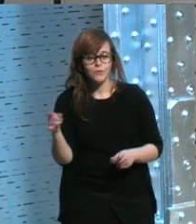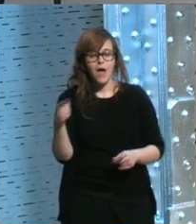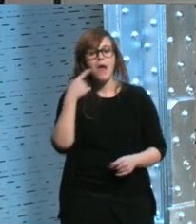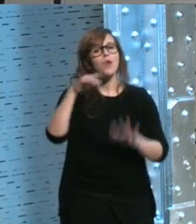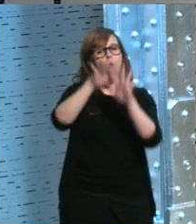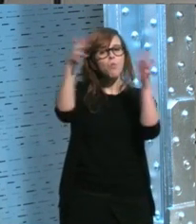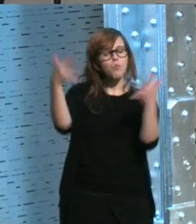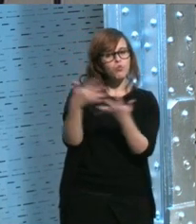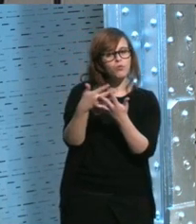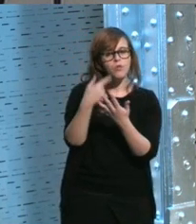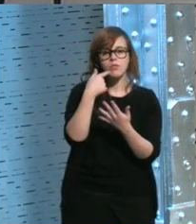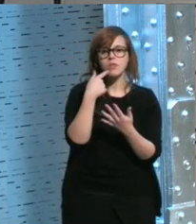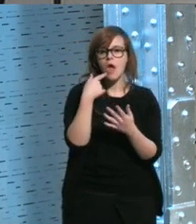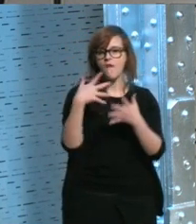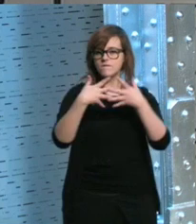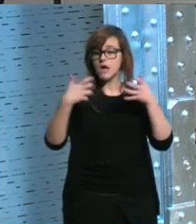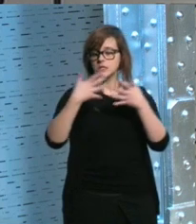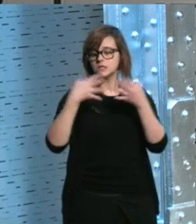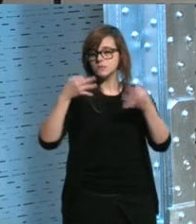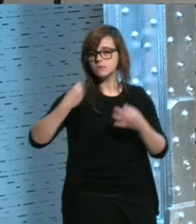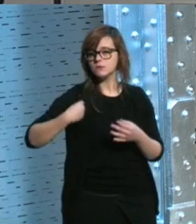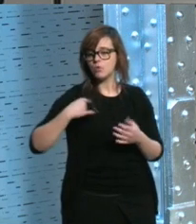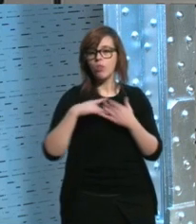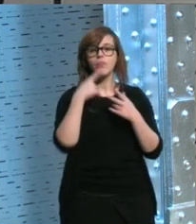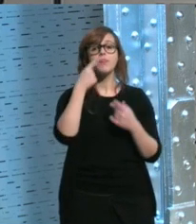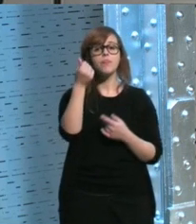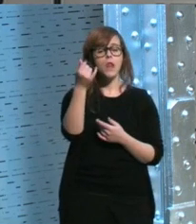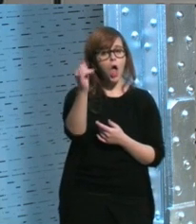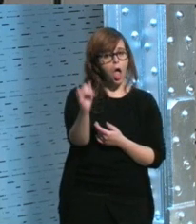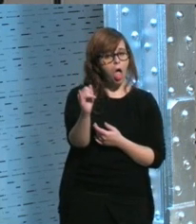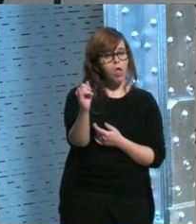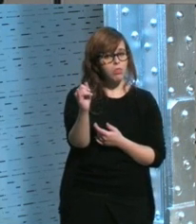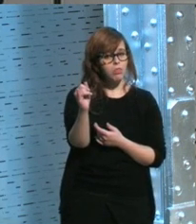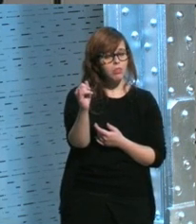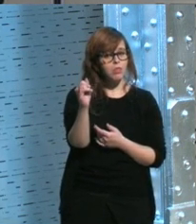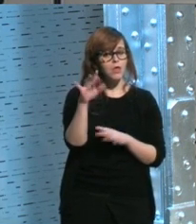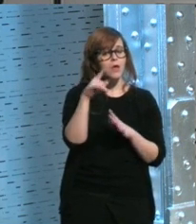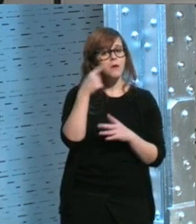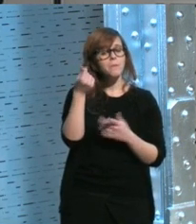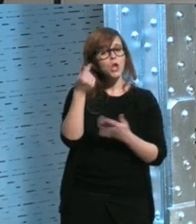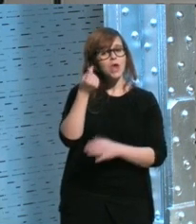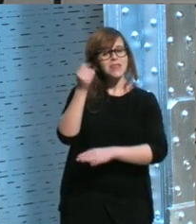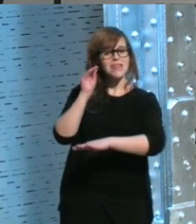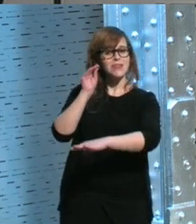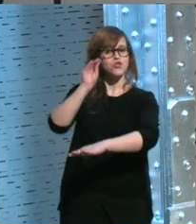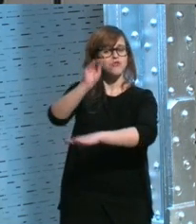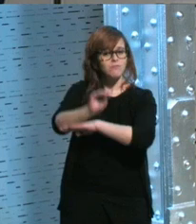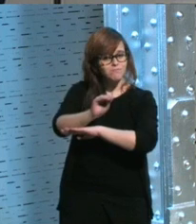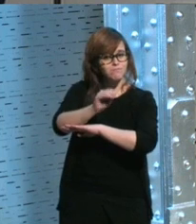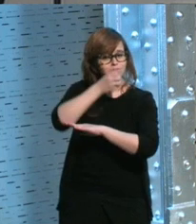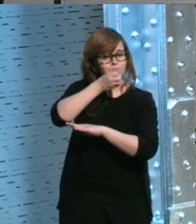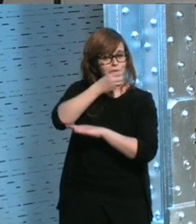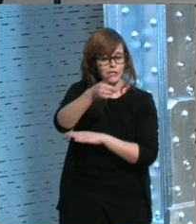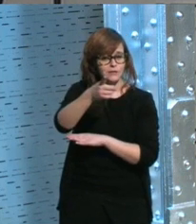entero encontré gente que me decía siempre la misma frase: hay dinero, pero no invierten en tecnología de la